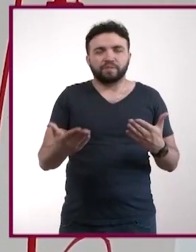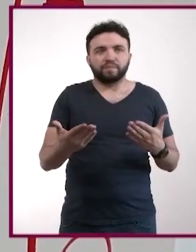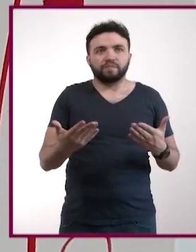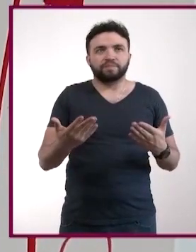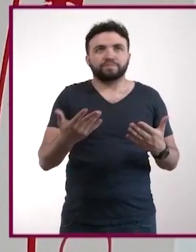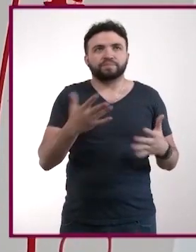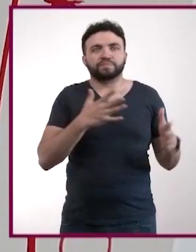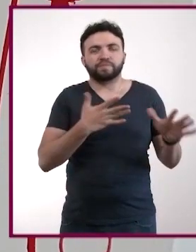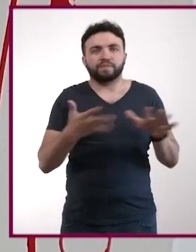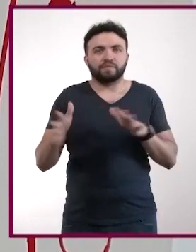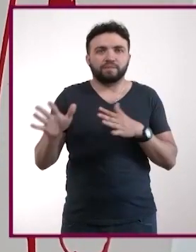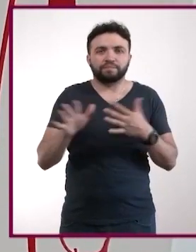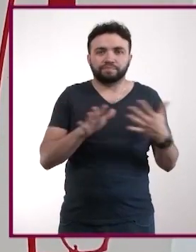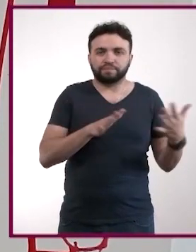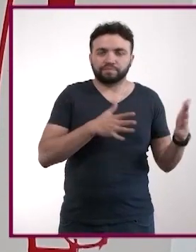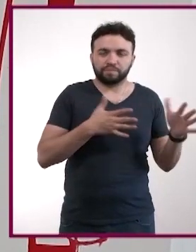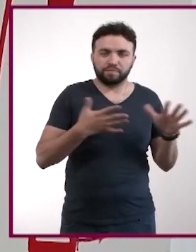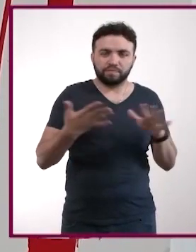son alrededor de